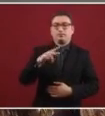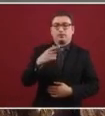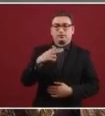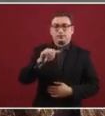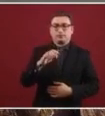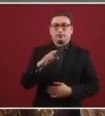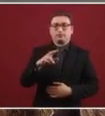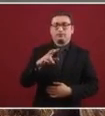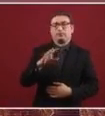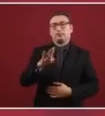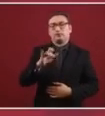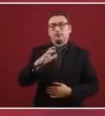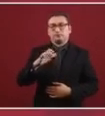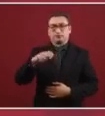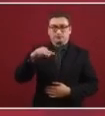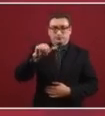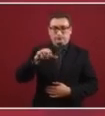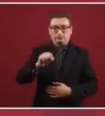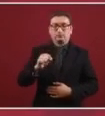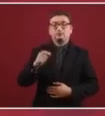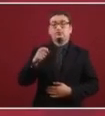Bárcenas, y